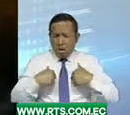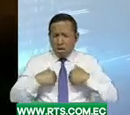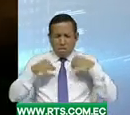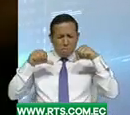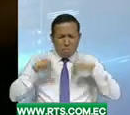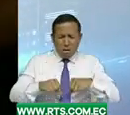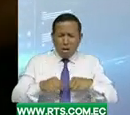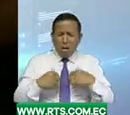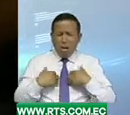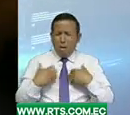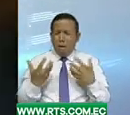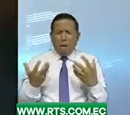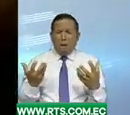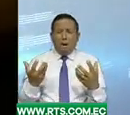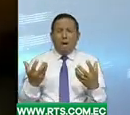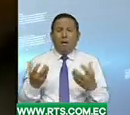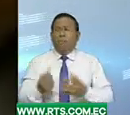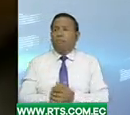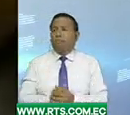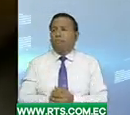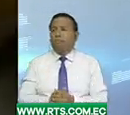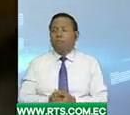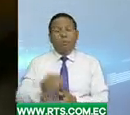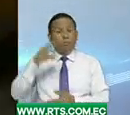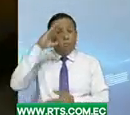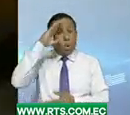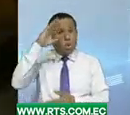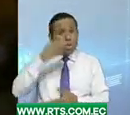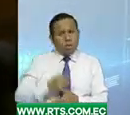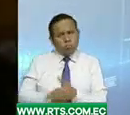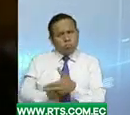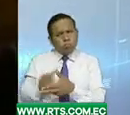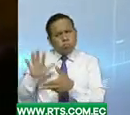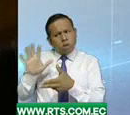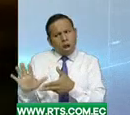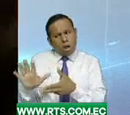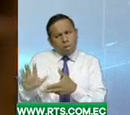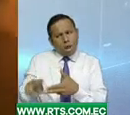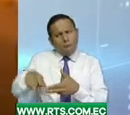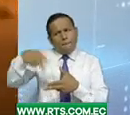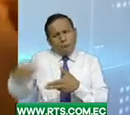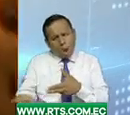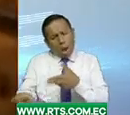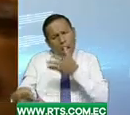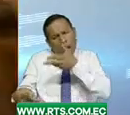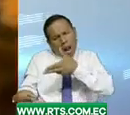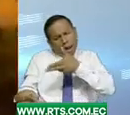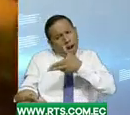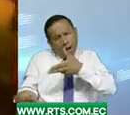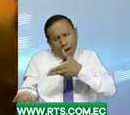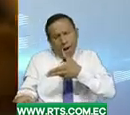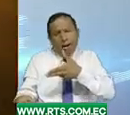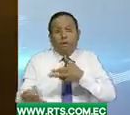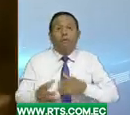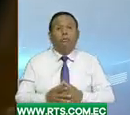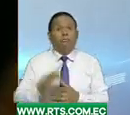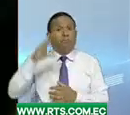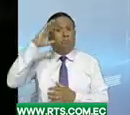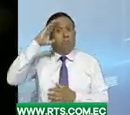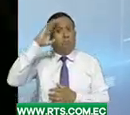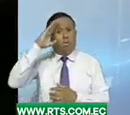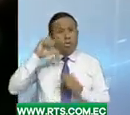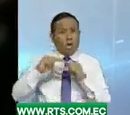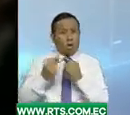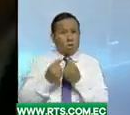piso! ¡Quieto! El lamentable parricidio activó a las unidades policiales. Agentes de la DINASED y del servicio